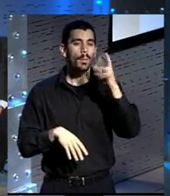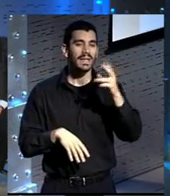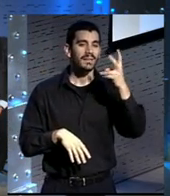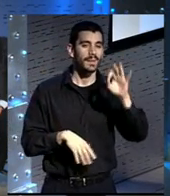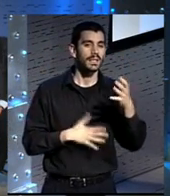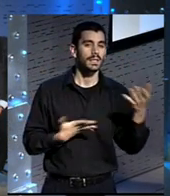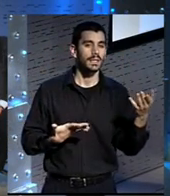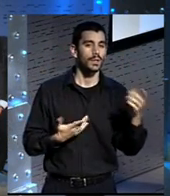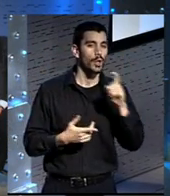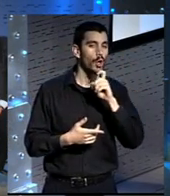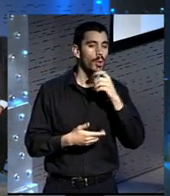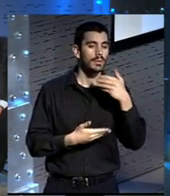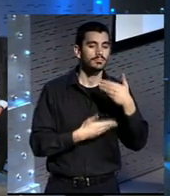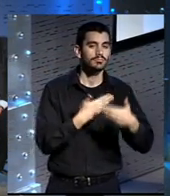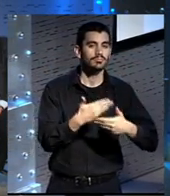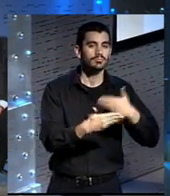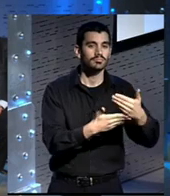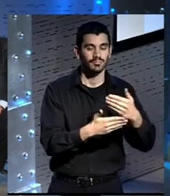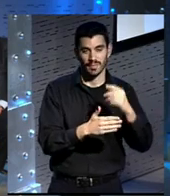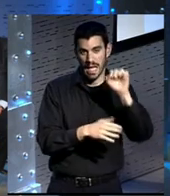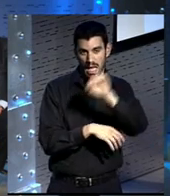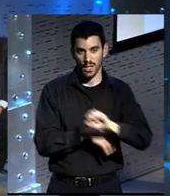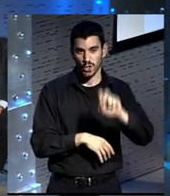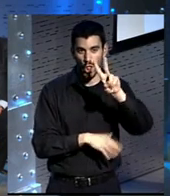banco dentro de unos cuantos años, allá por el año 2020?